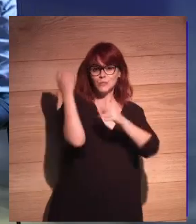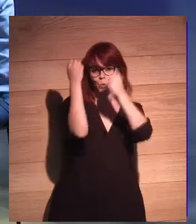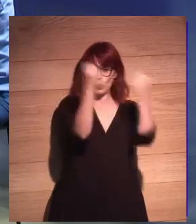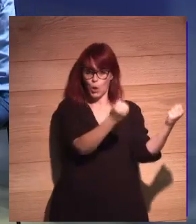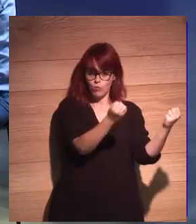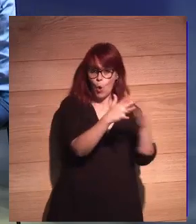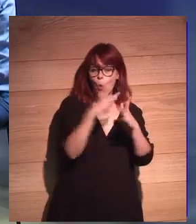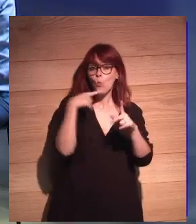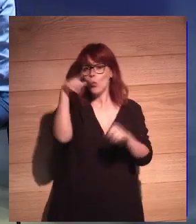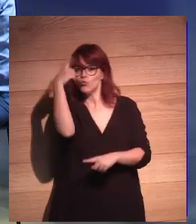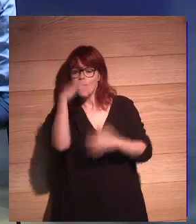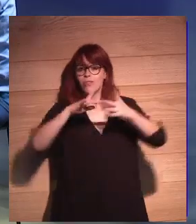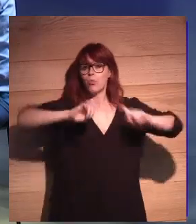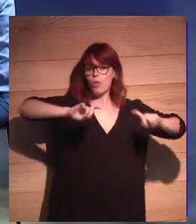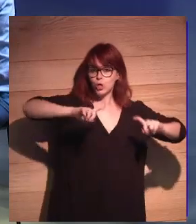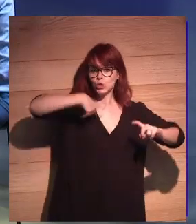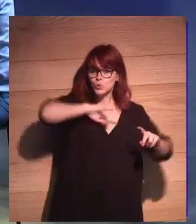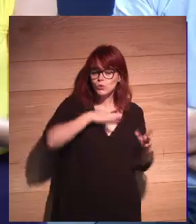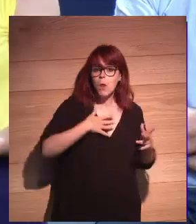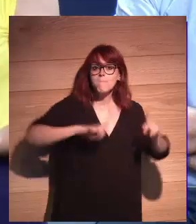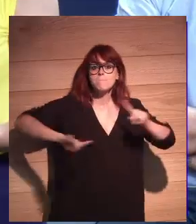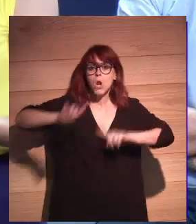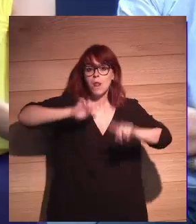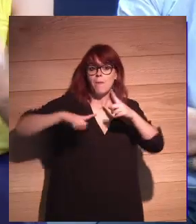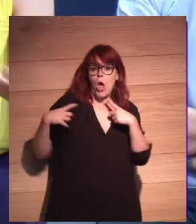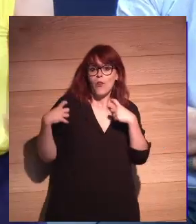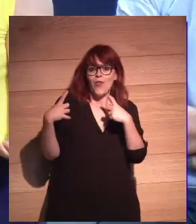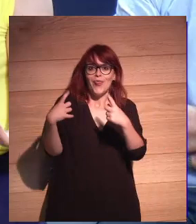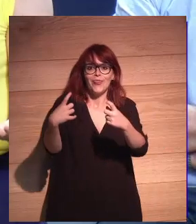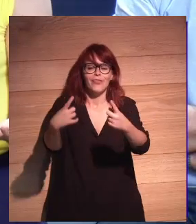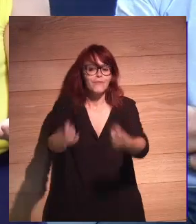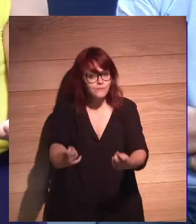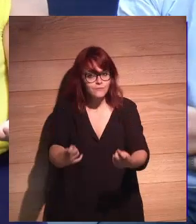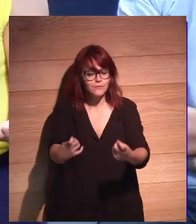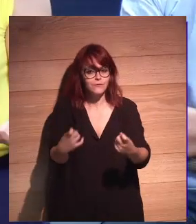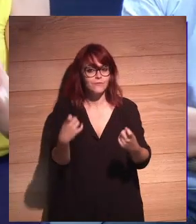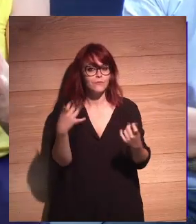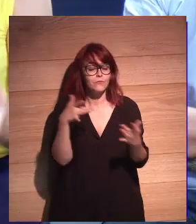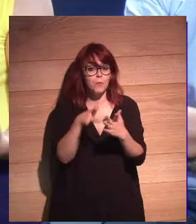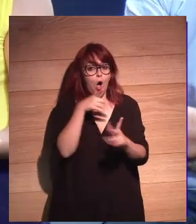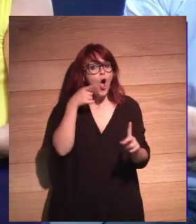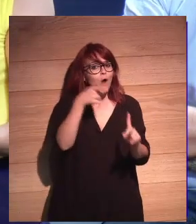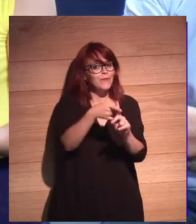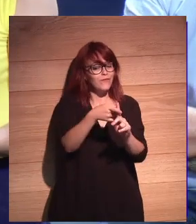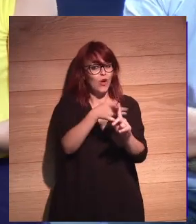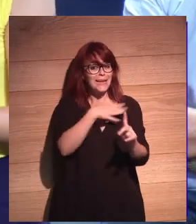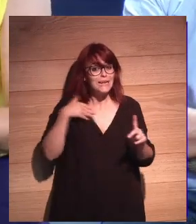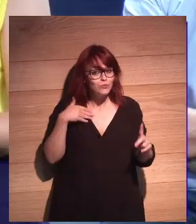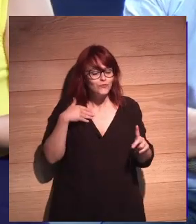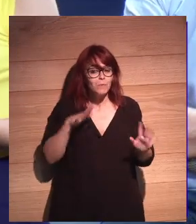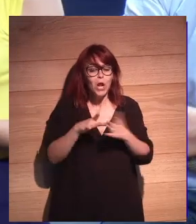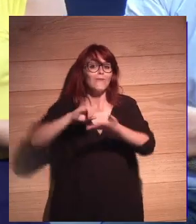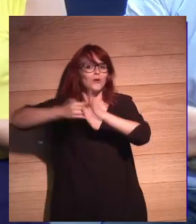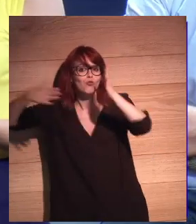instituciones culturales y de educación tenemos la necesidad, vemos el objetivo final y no tenemos